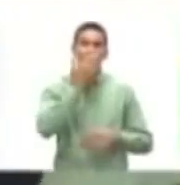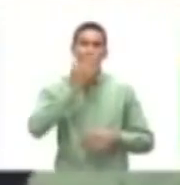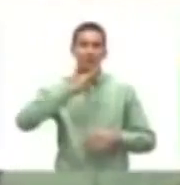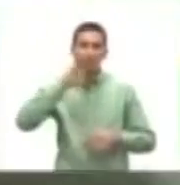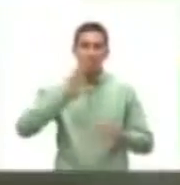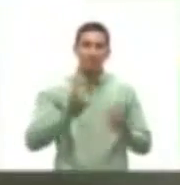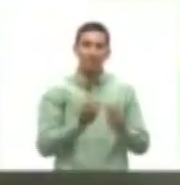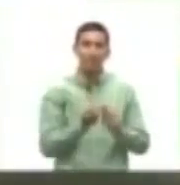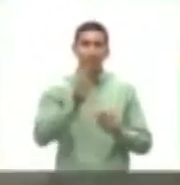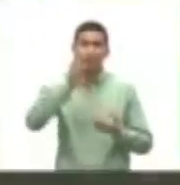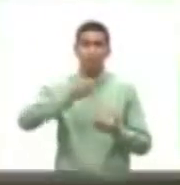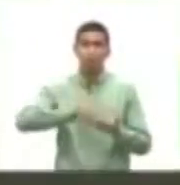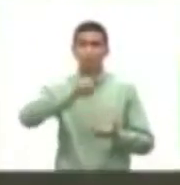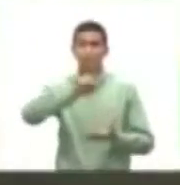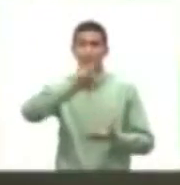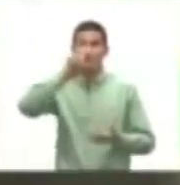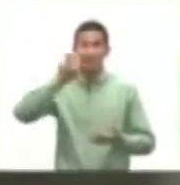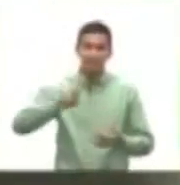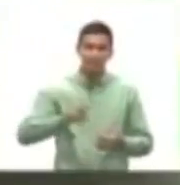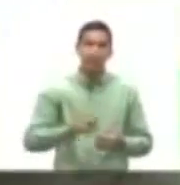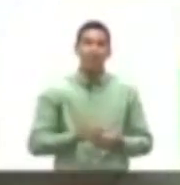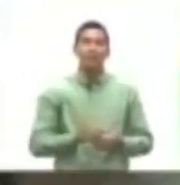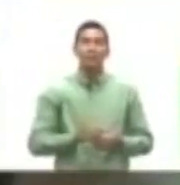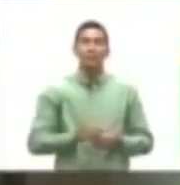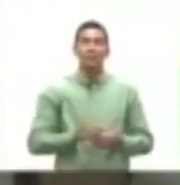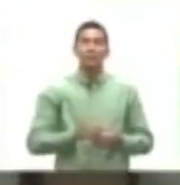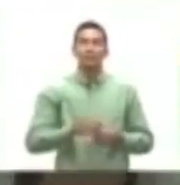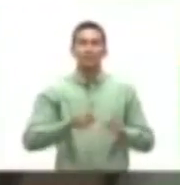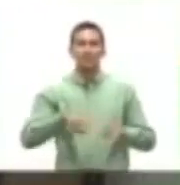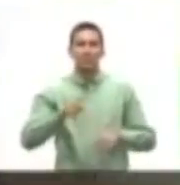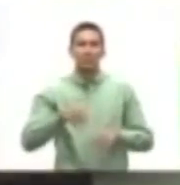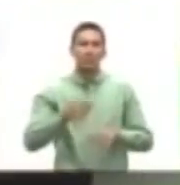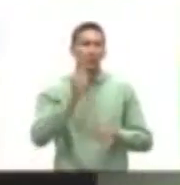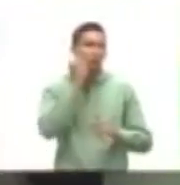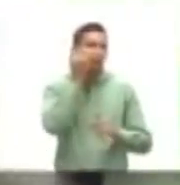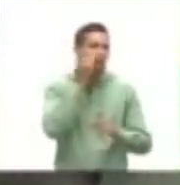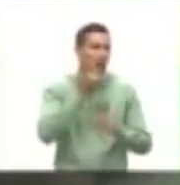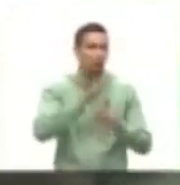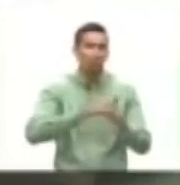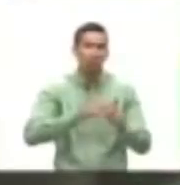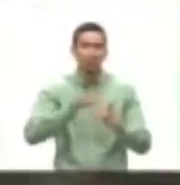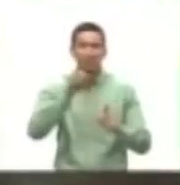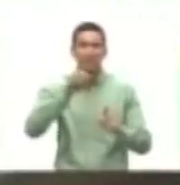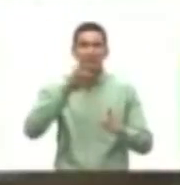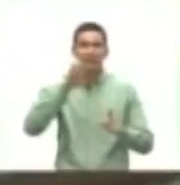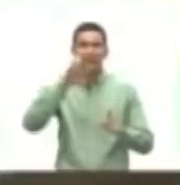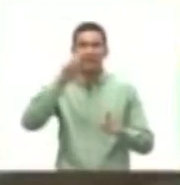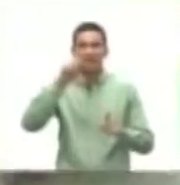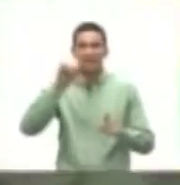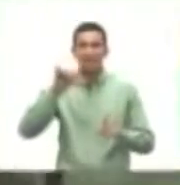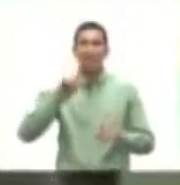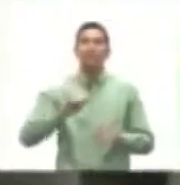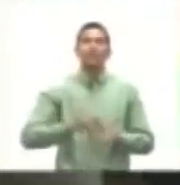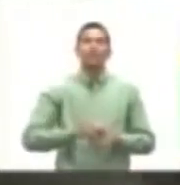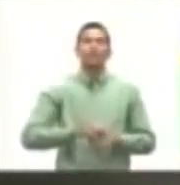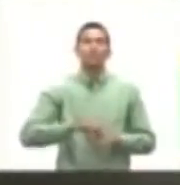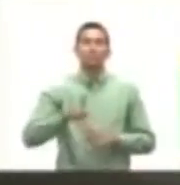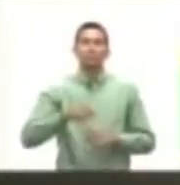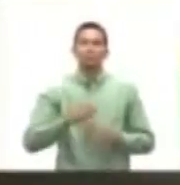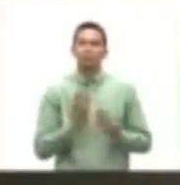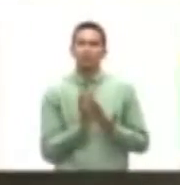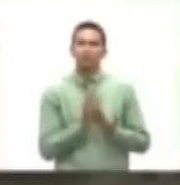Tolendas 2017. Fefi, como la llaman de cariño, es una barranquillera estudiante de Derecho de la Universidad de los Andes de